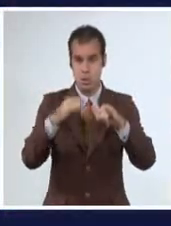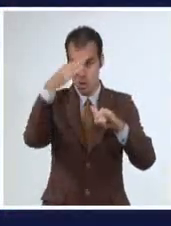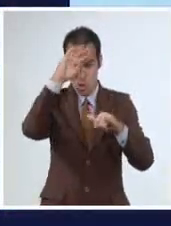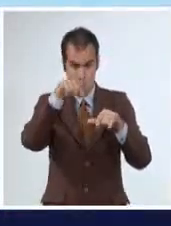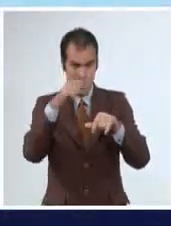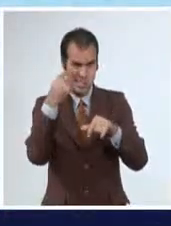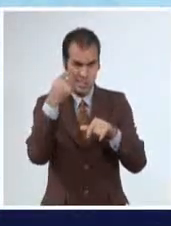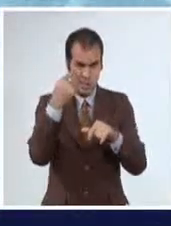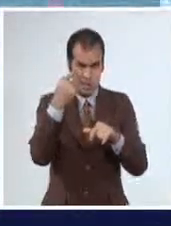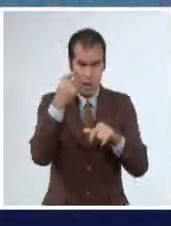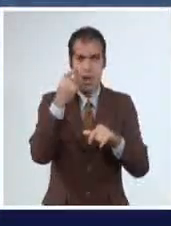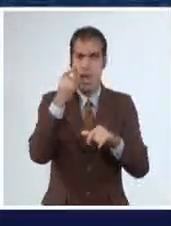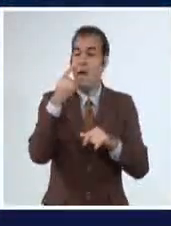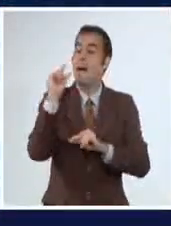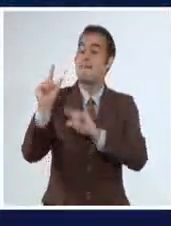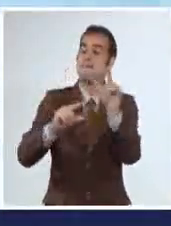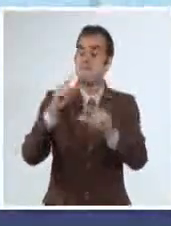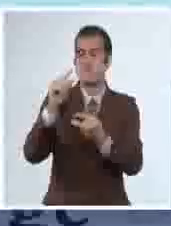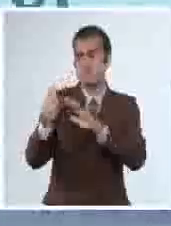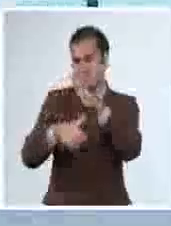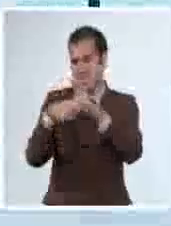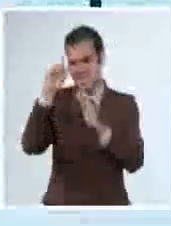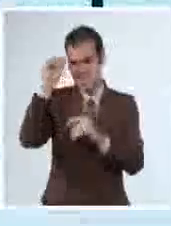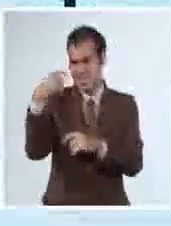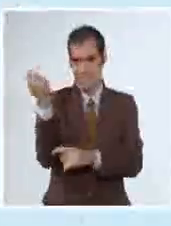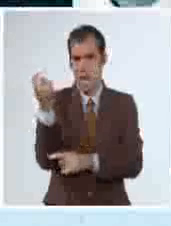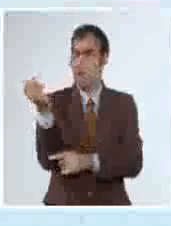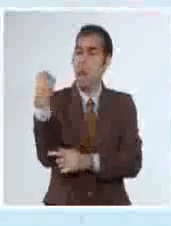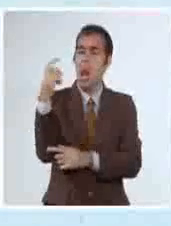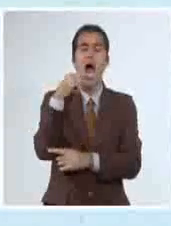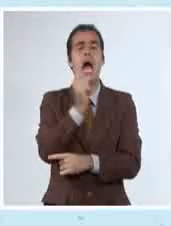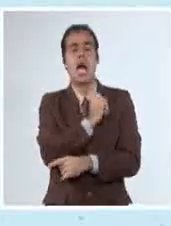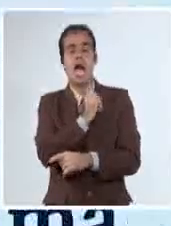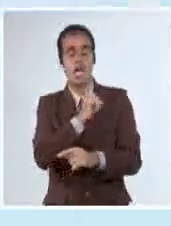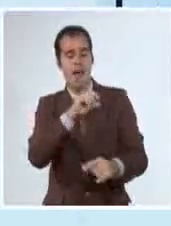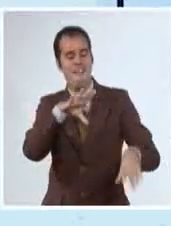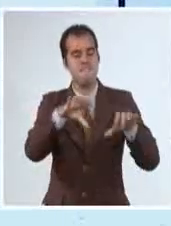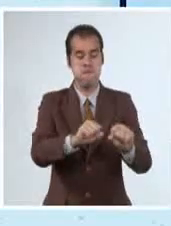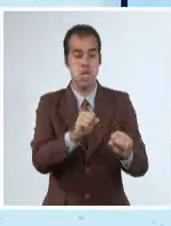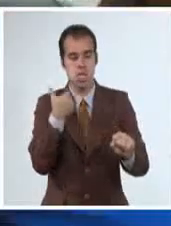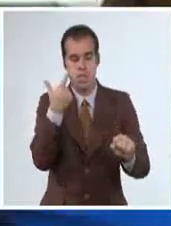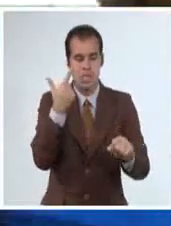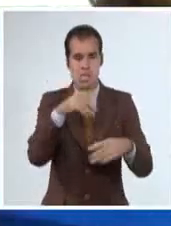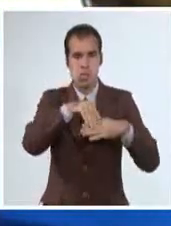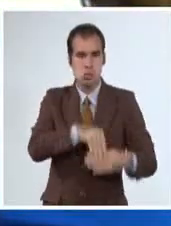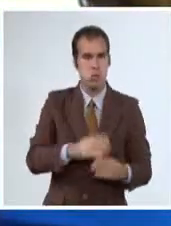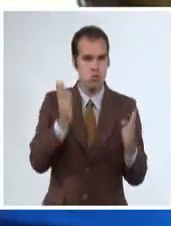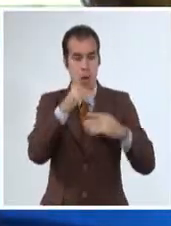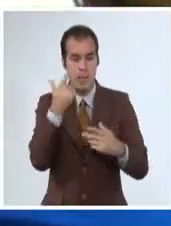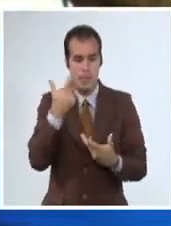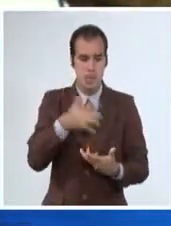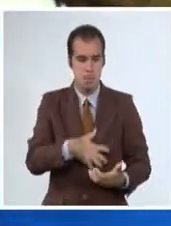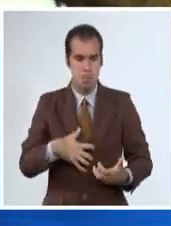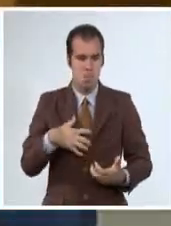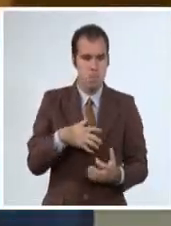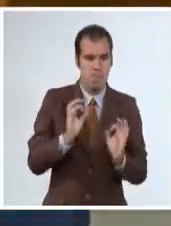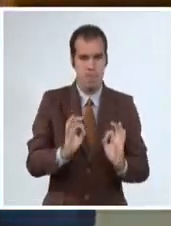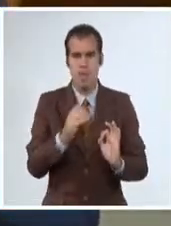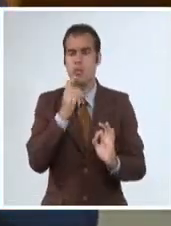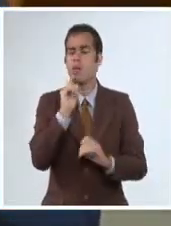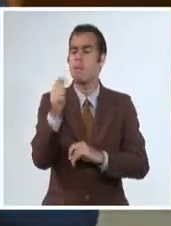vuelto la quimera de los poderosos que pierden el sueño, mandato tras mandato, sin verla doblegarse. No puede ser normal que un